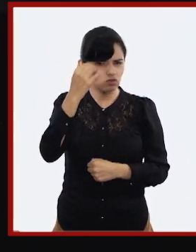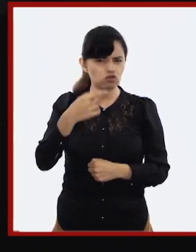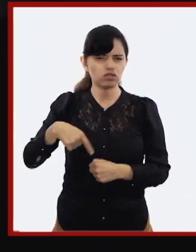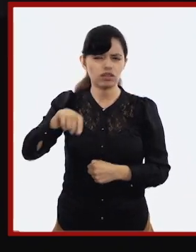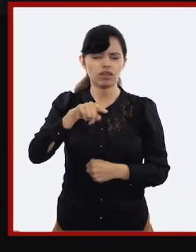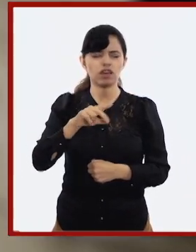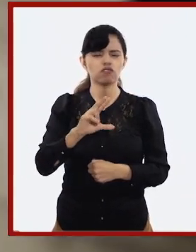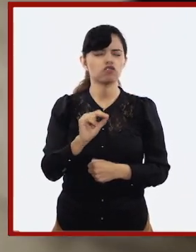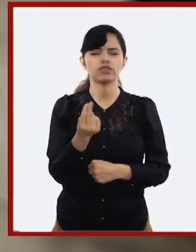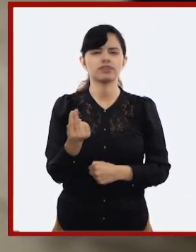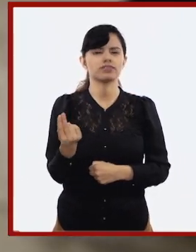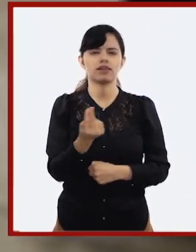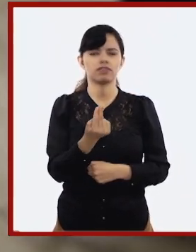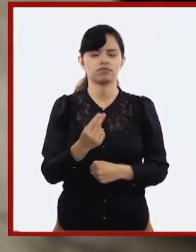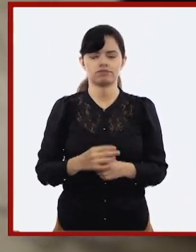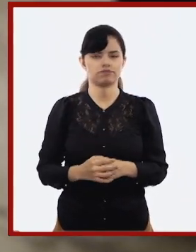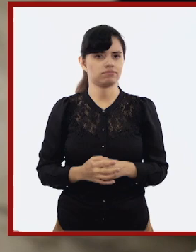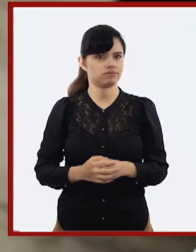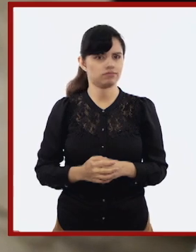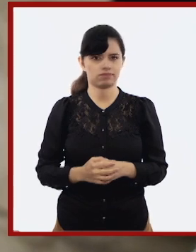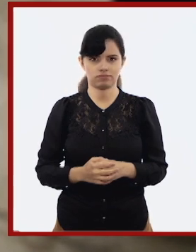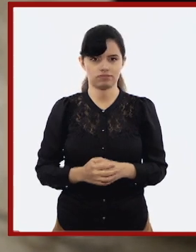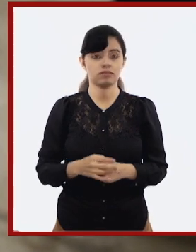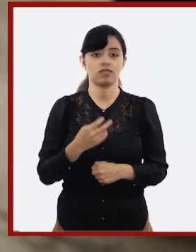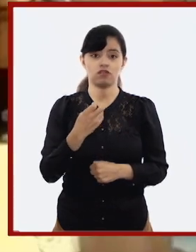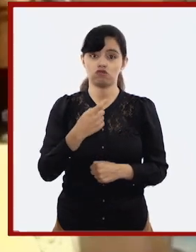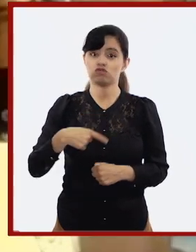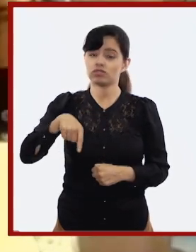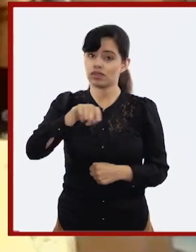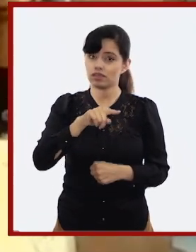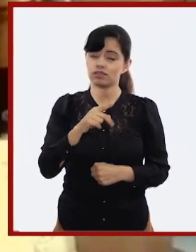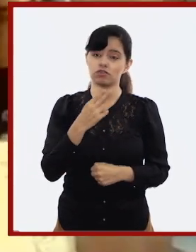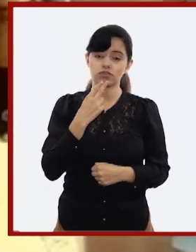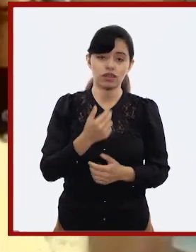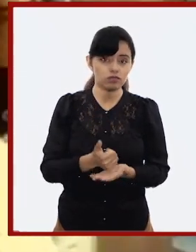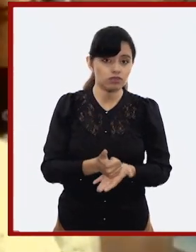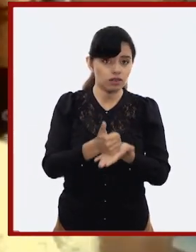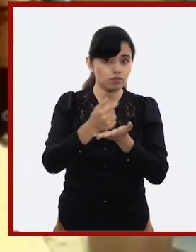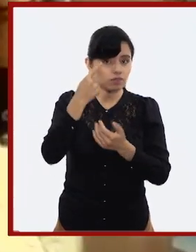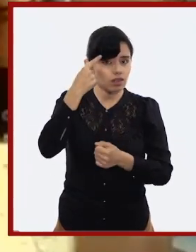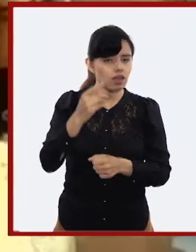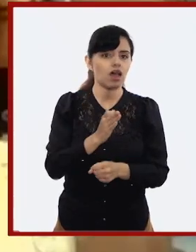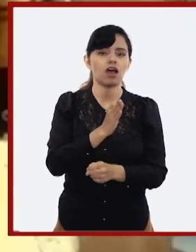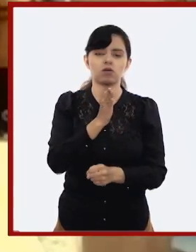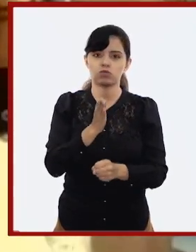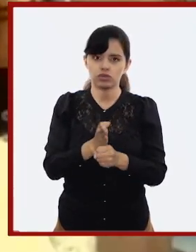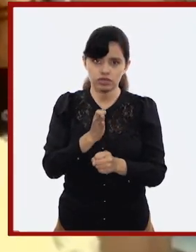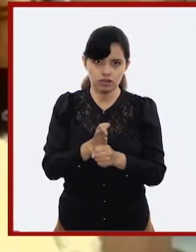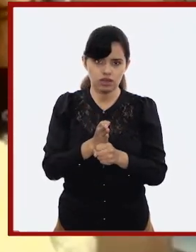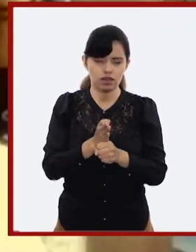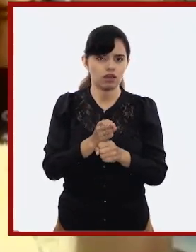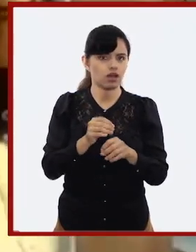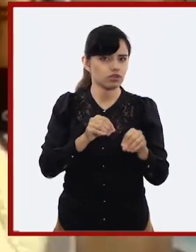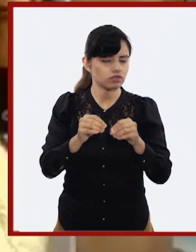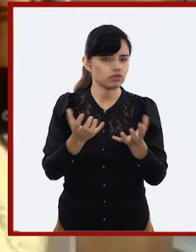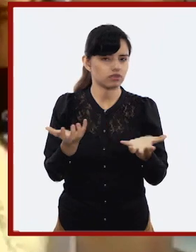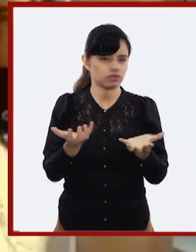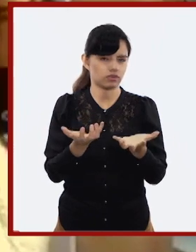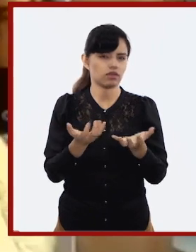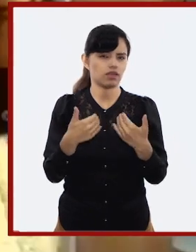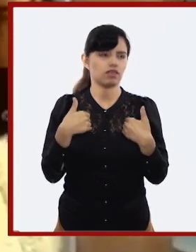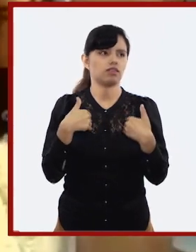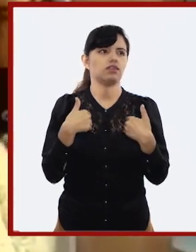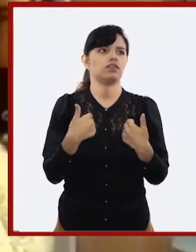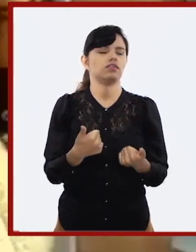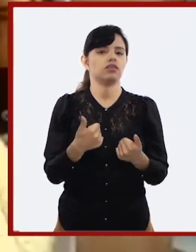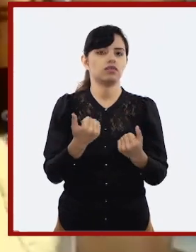tener, porque es un conocimiento que nos sirve para actuar en nuestro presente, para comprender nuestro presente